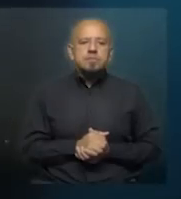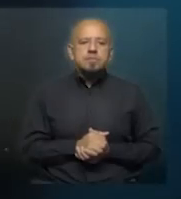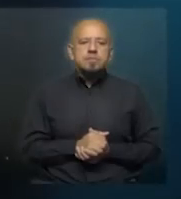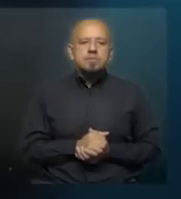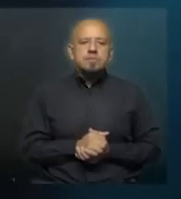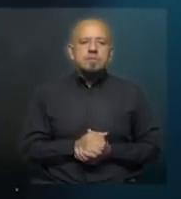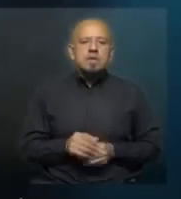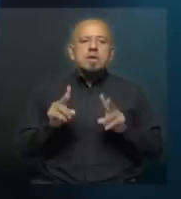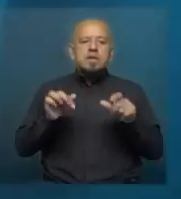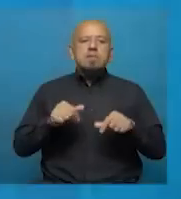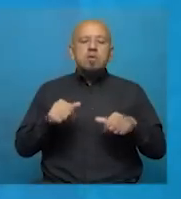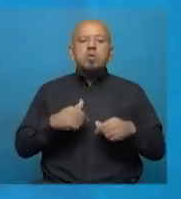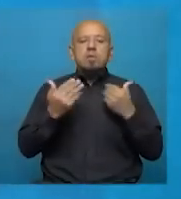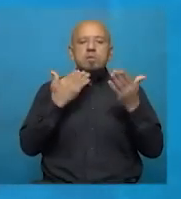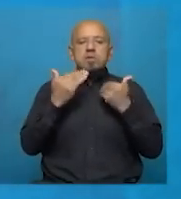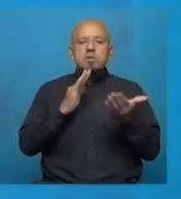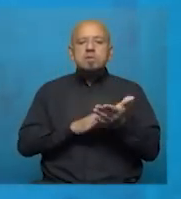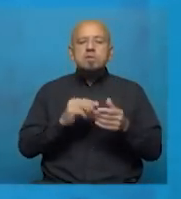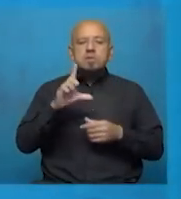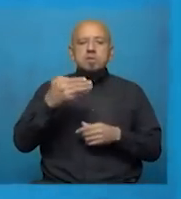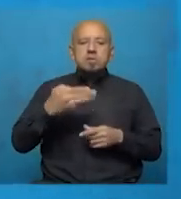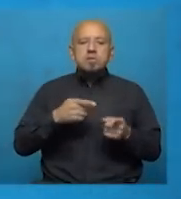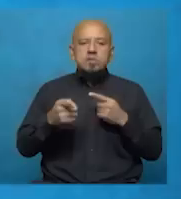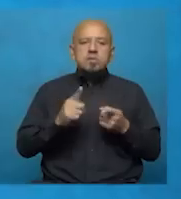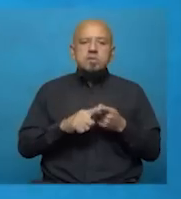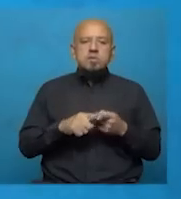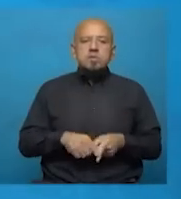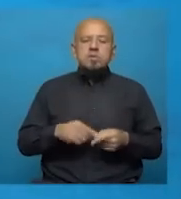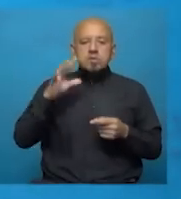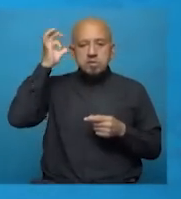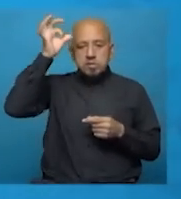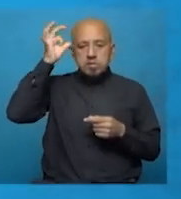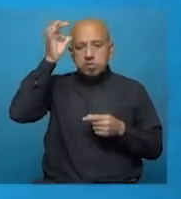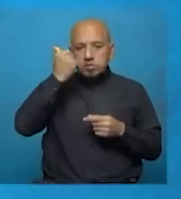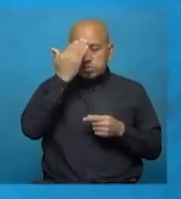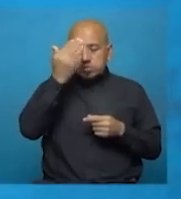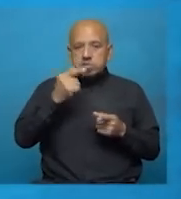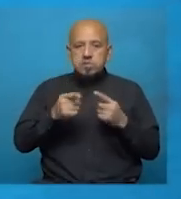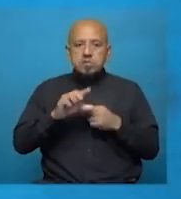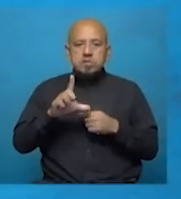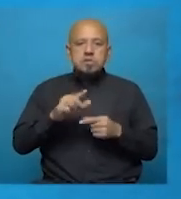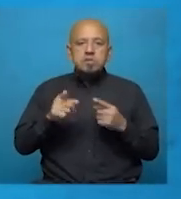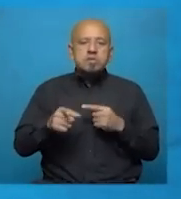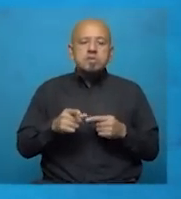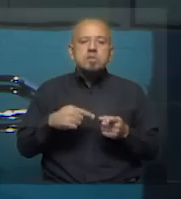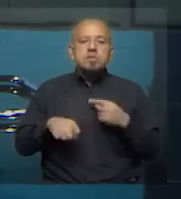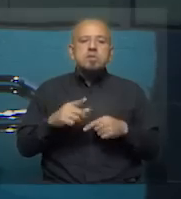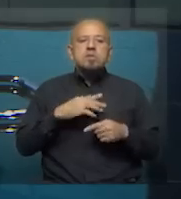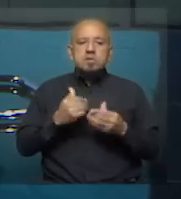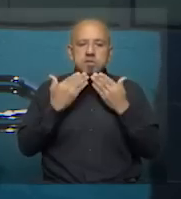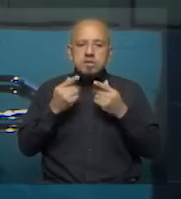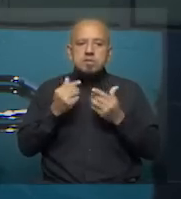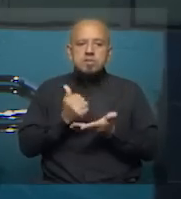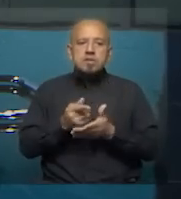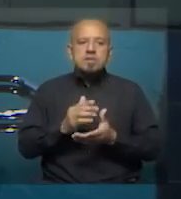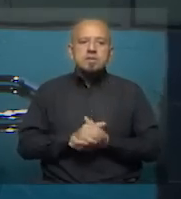De varios temas estaremos hablando esta noche aquí en Lado B en vivo en la pantalla de TV Ciudad con la senadora del Frente Amplio, Liliam Kechichian, de Fuerza Renovadora. Senadora, gracias por